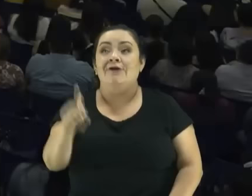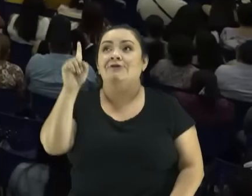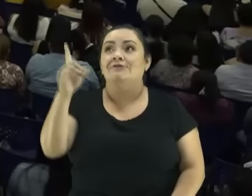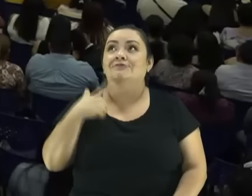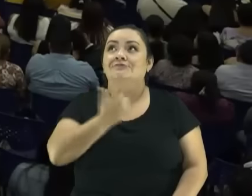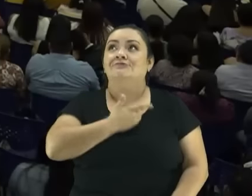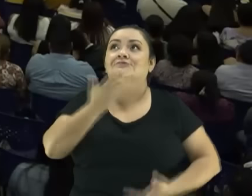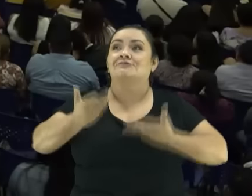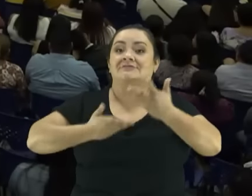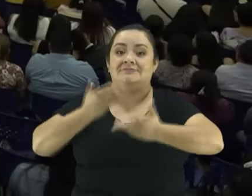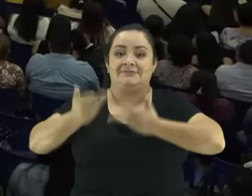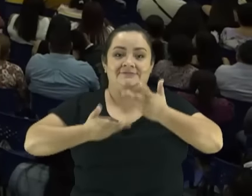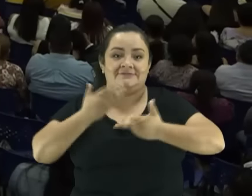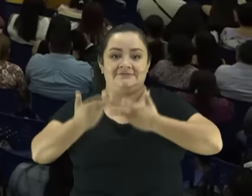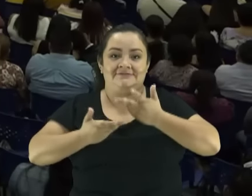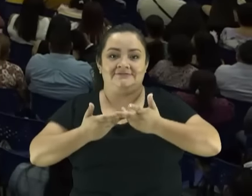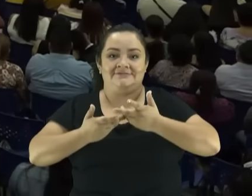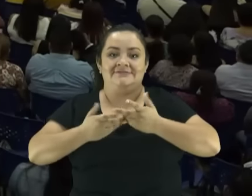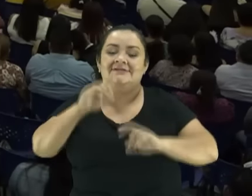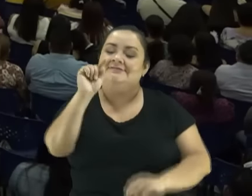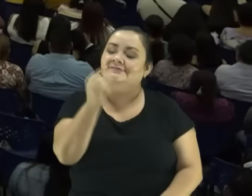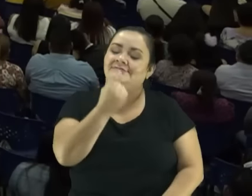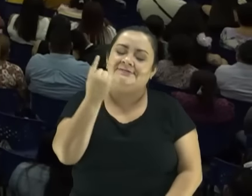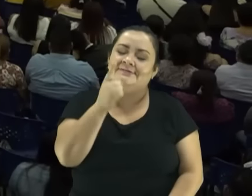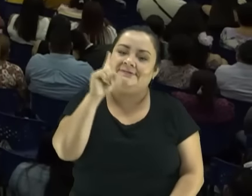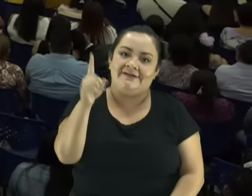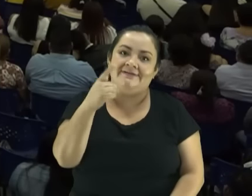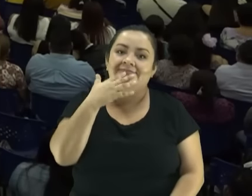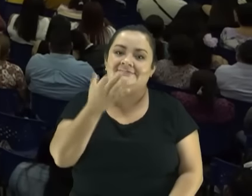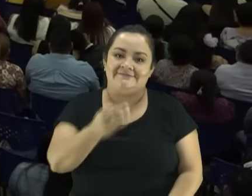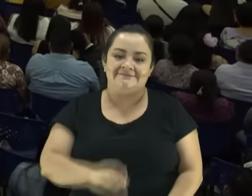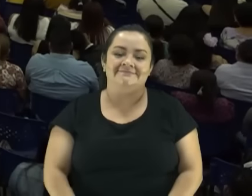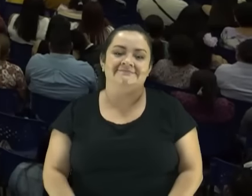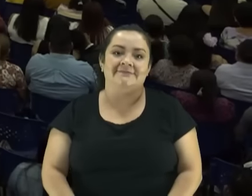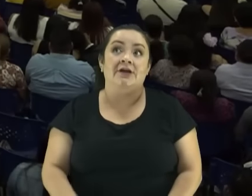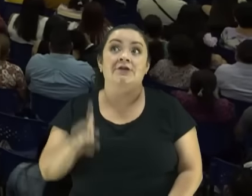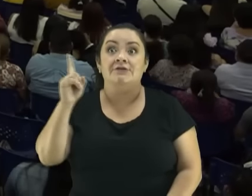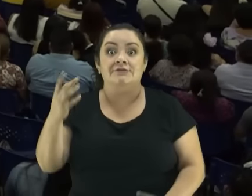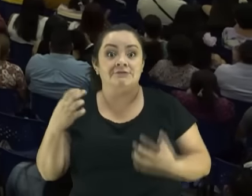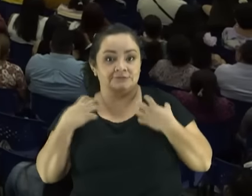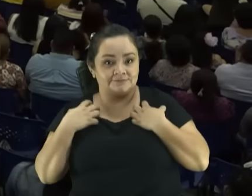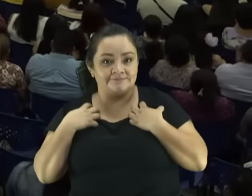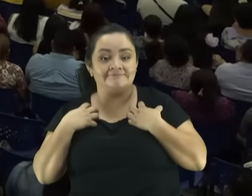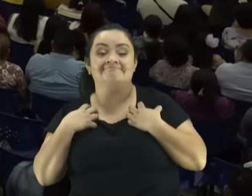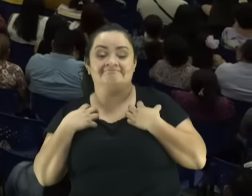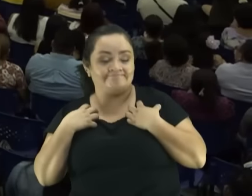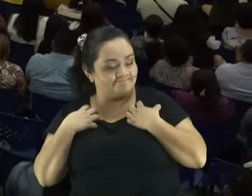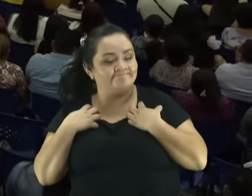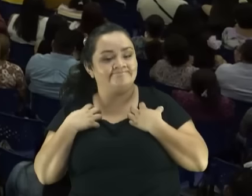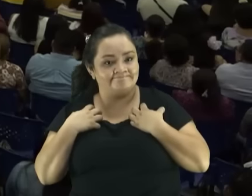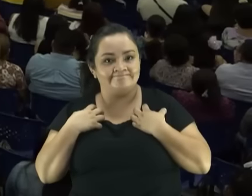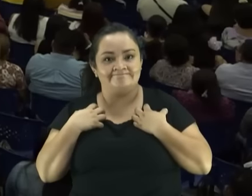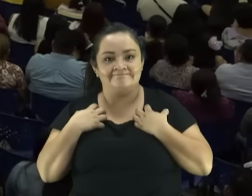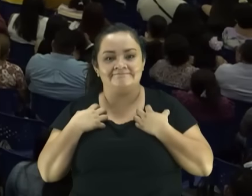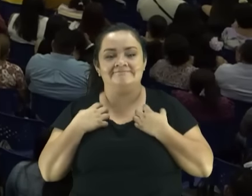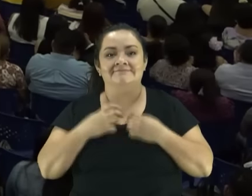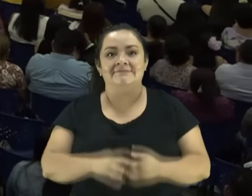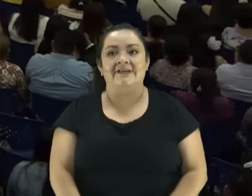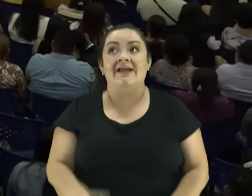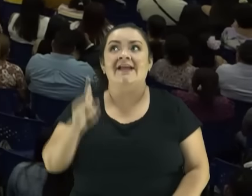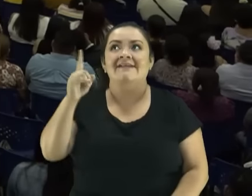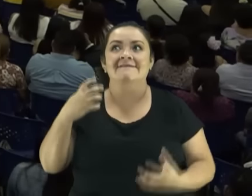nosotros servimos es el único dios verdadero un Dios que vive Gloria a Cristo a través de sus hijos atención un